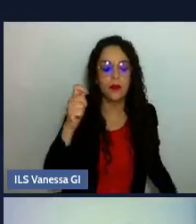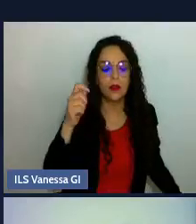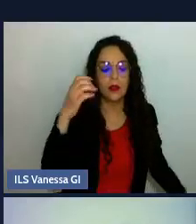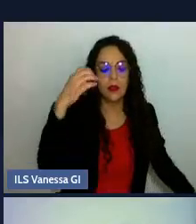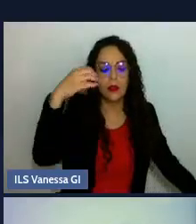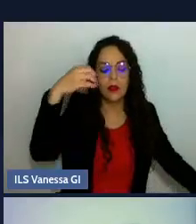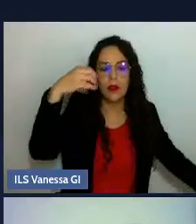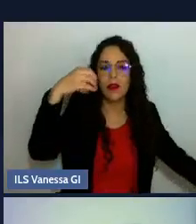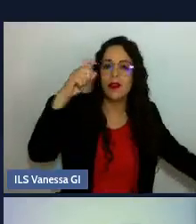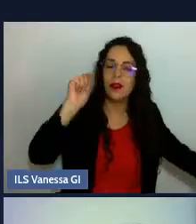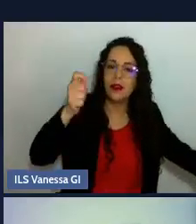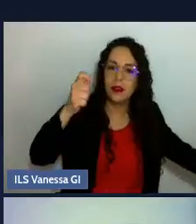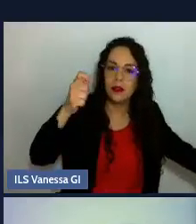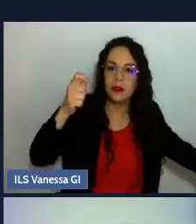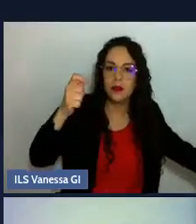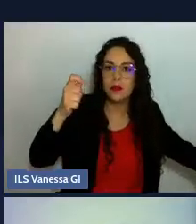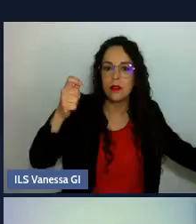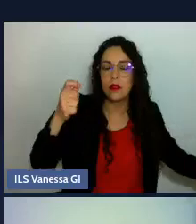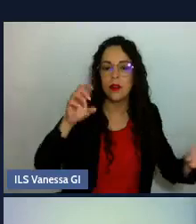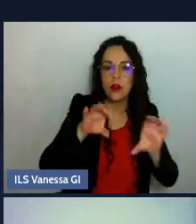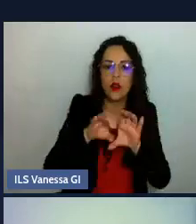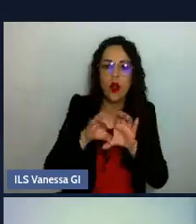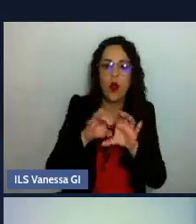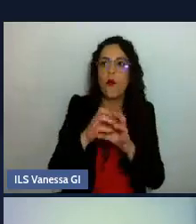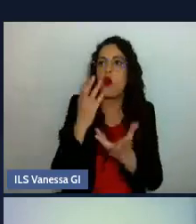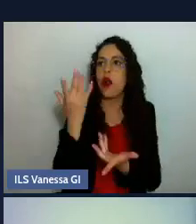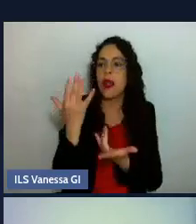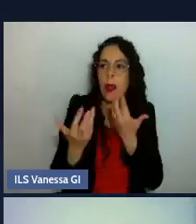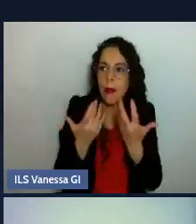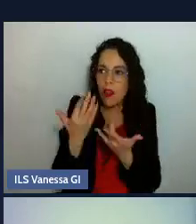las bacterias, hongos, levaduras, y también en el